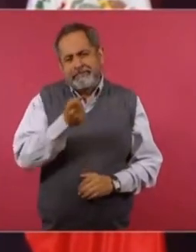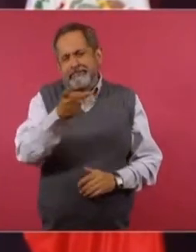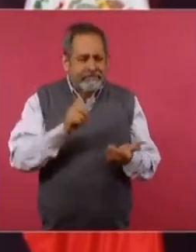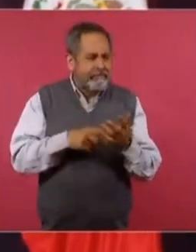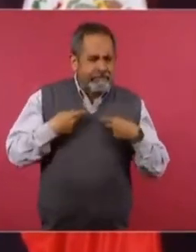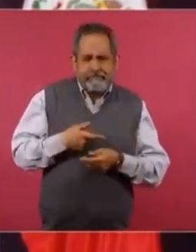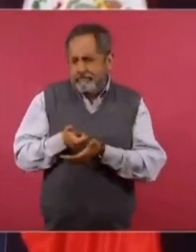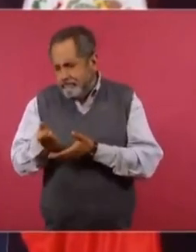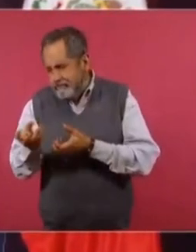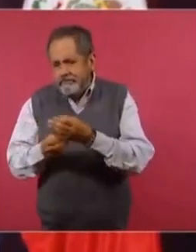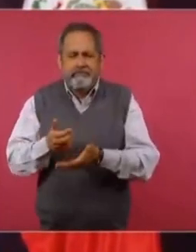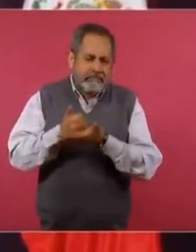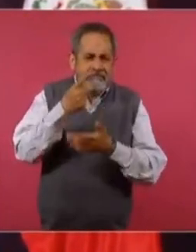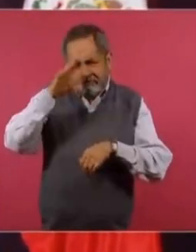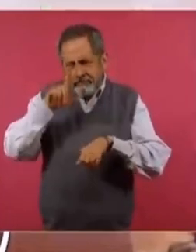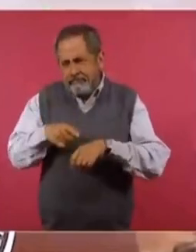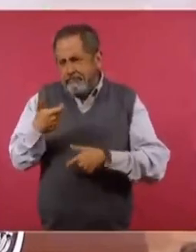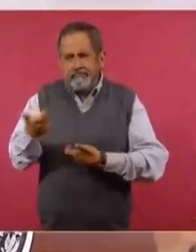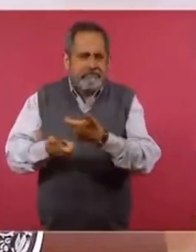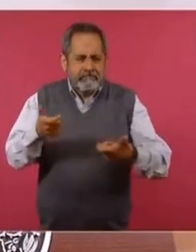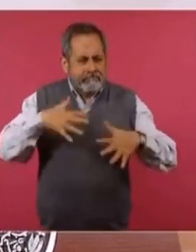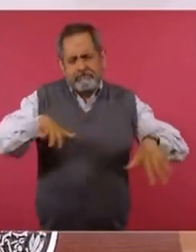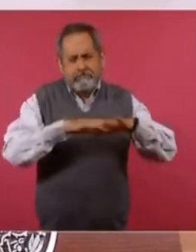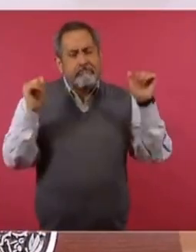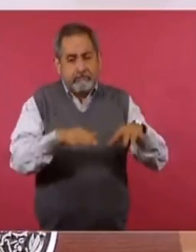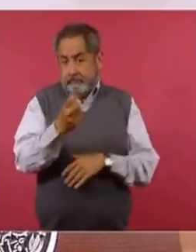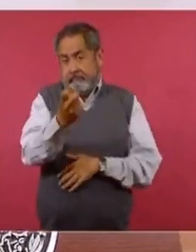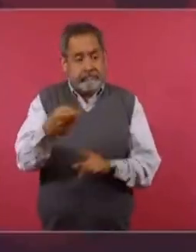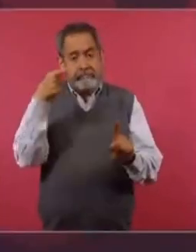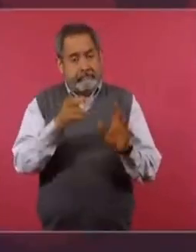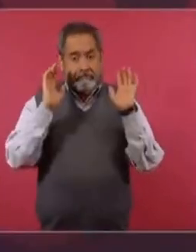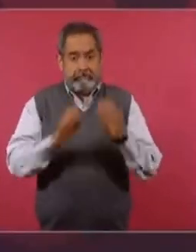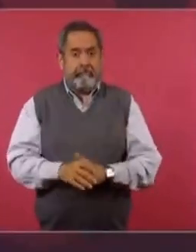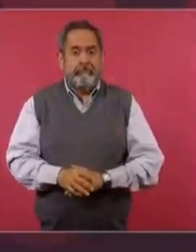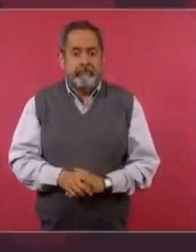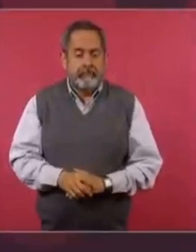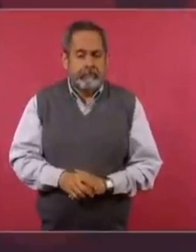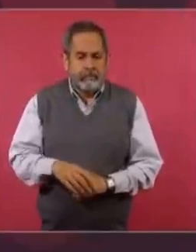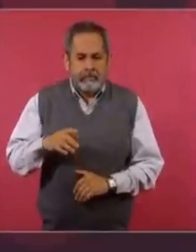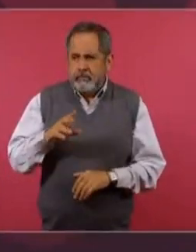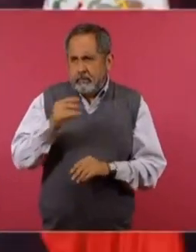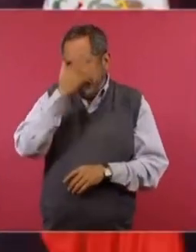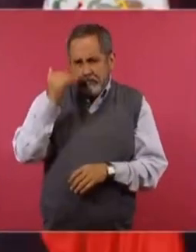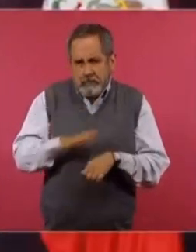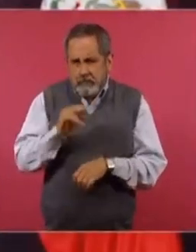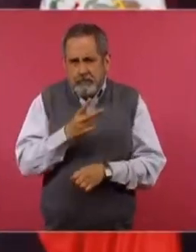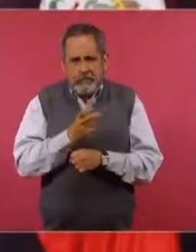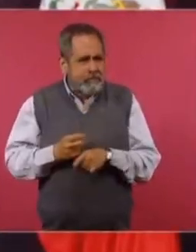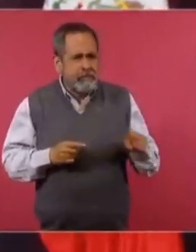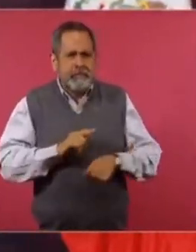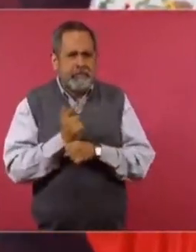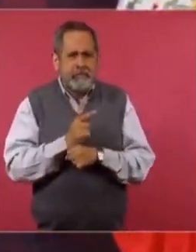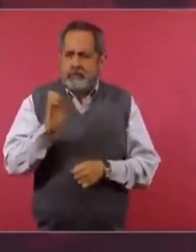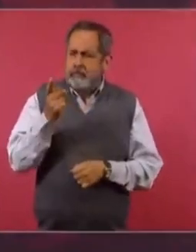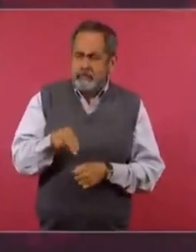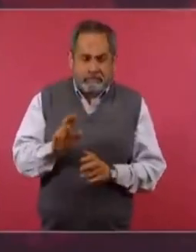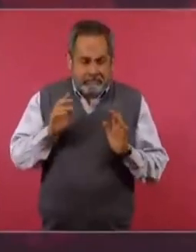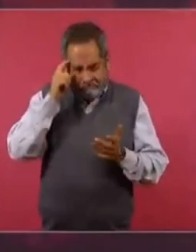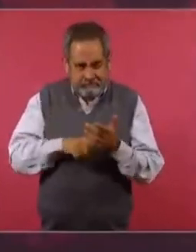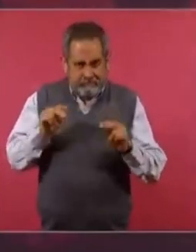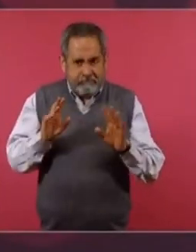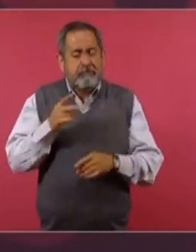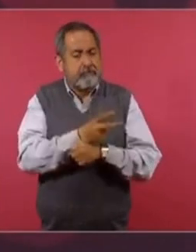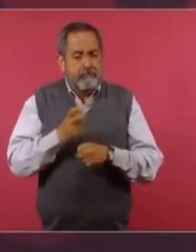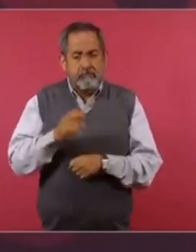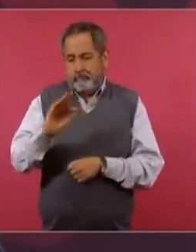mecenas culturales. Y eso fue. No sé por qué no invitó al licenciado Peña y